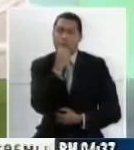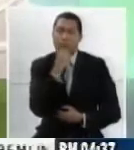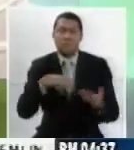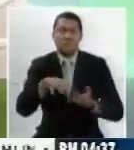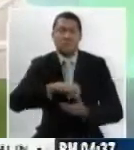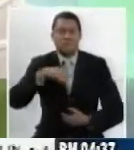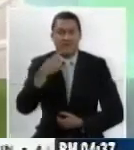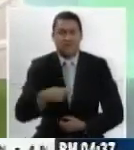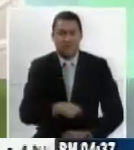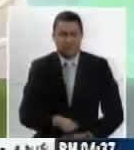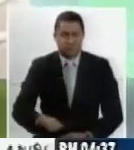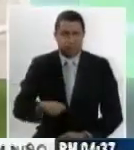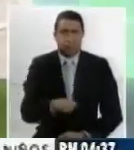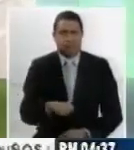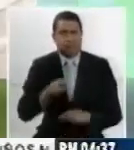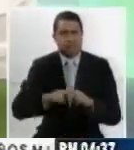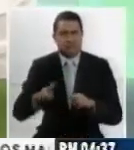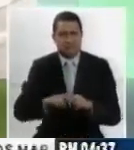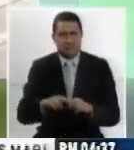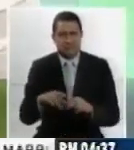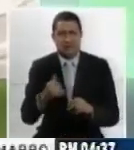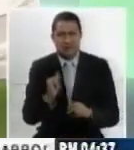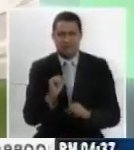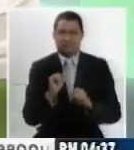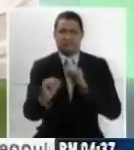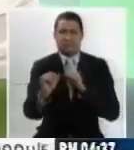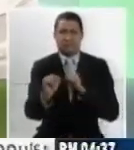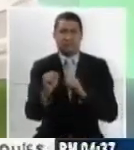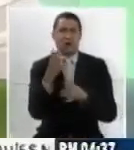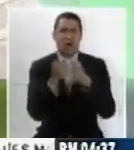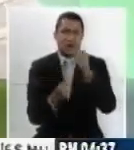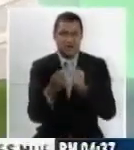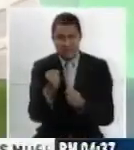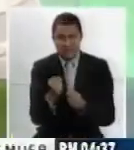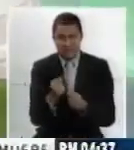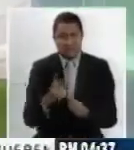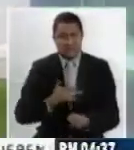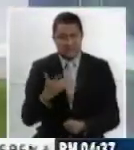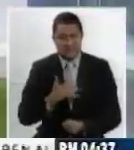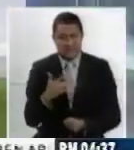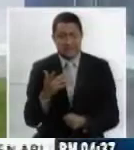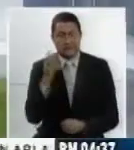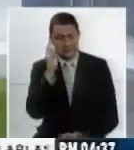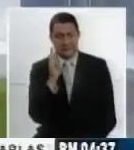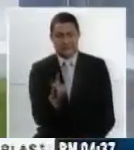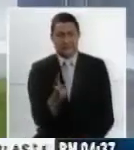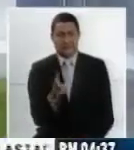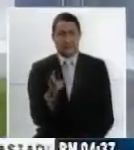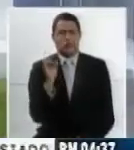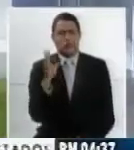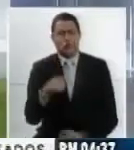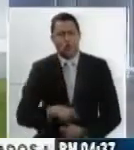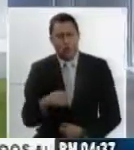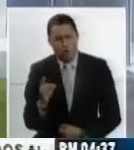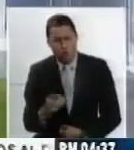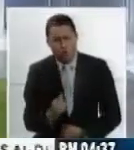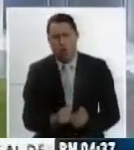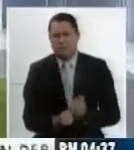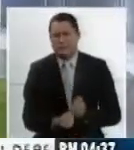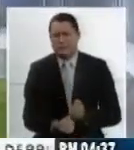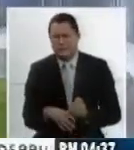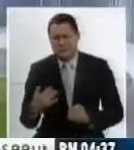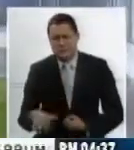función intestinal del niño y comienzan a aparecer rechazos a la misma y sintomatología clínica como dolores abdominales,